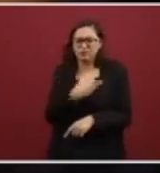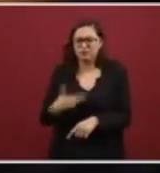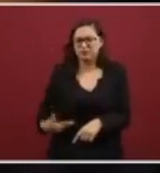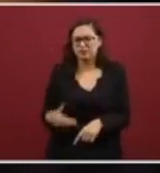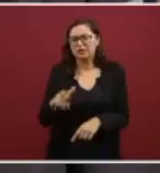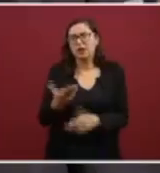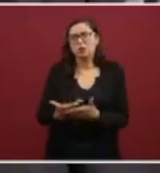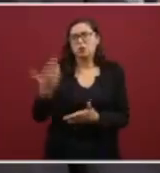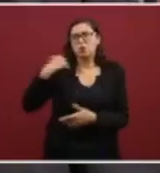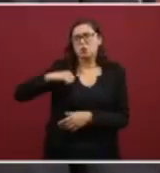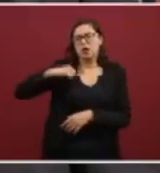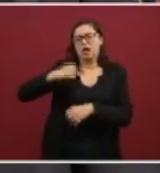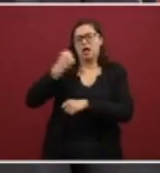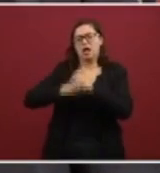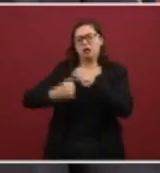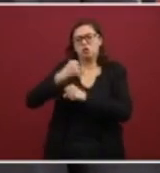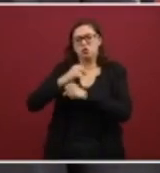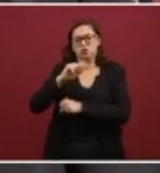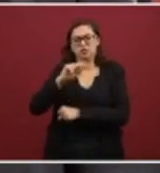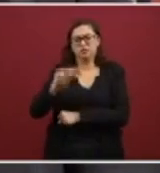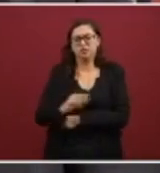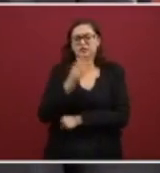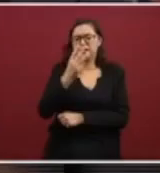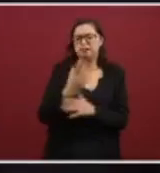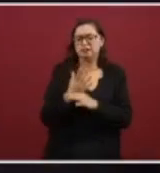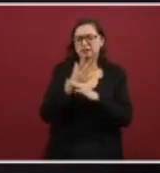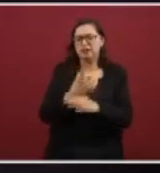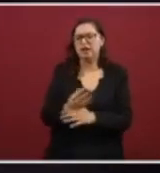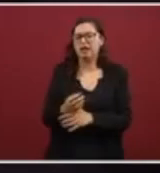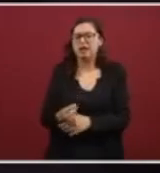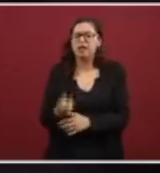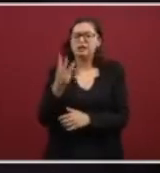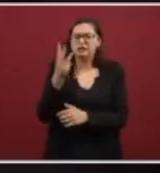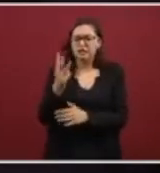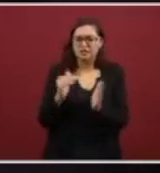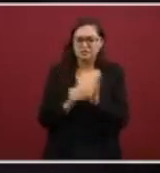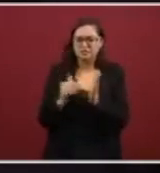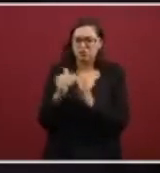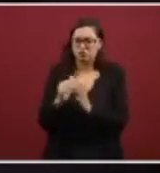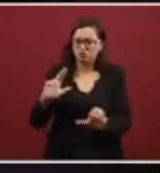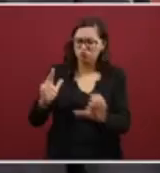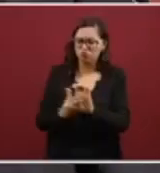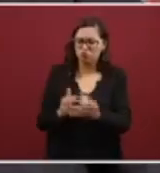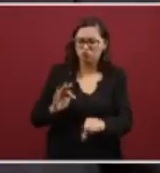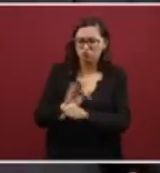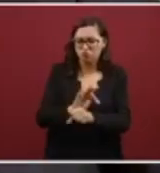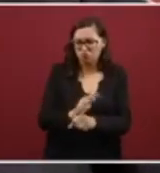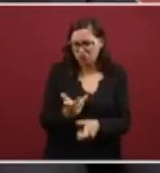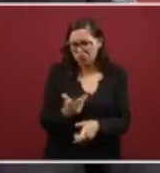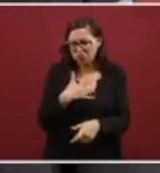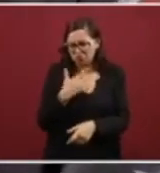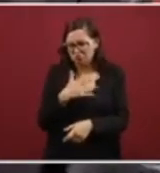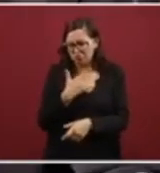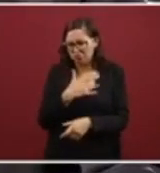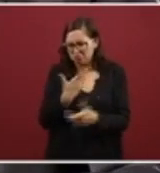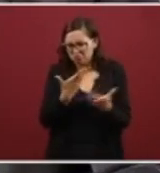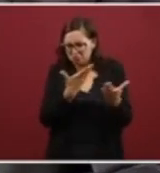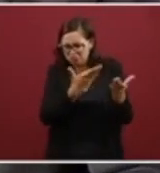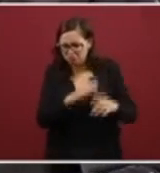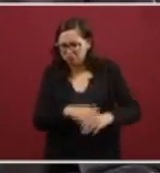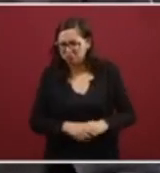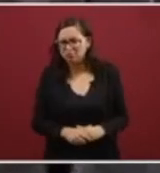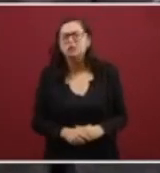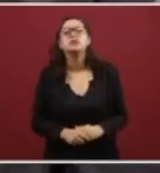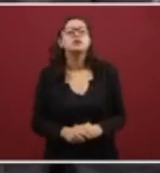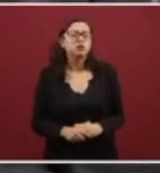de 86 propuso y fue aprobado y dio 3 millones a 3 millones de connacionales asilo. Bueno, es interesante